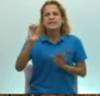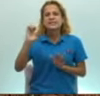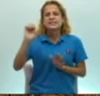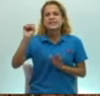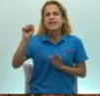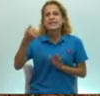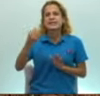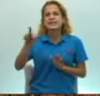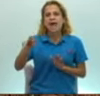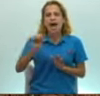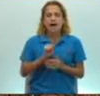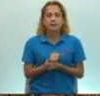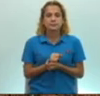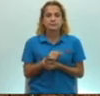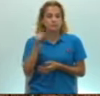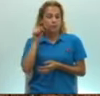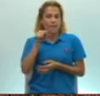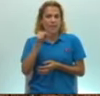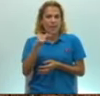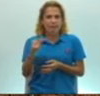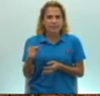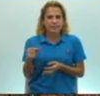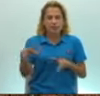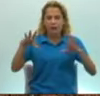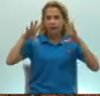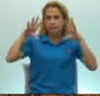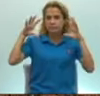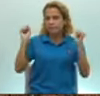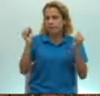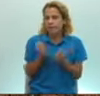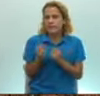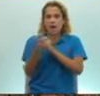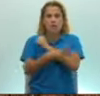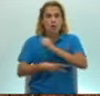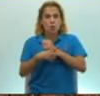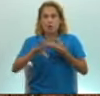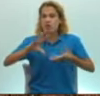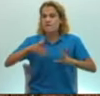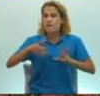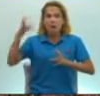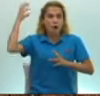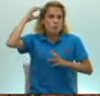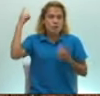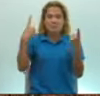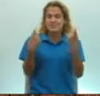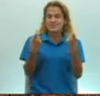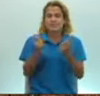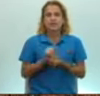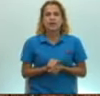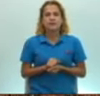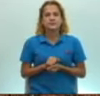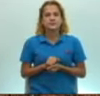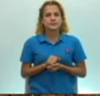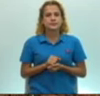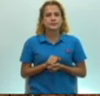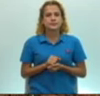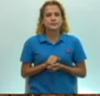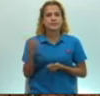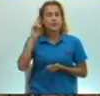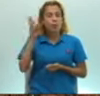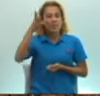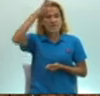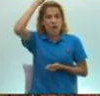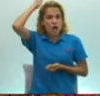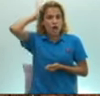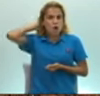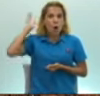de Julio César, este genial político que va a darse cuenta de que ya la república no era la forma de gobierno que